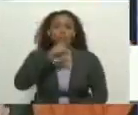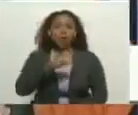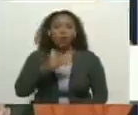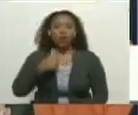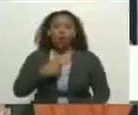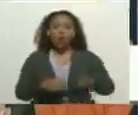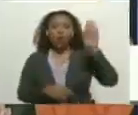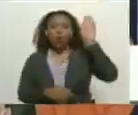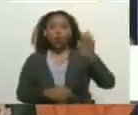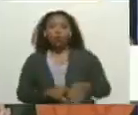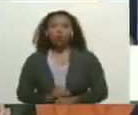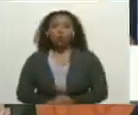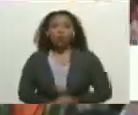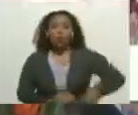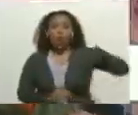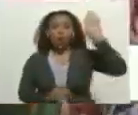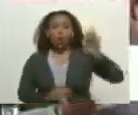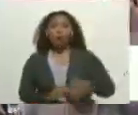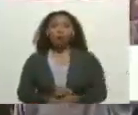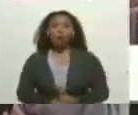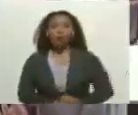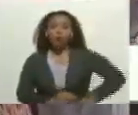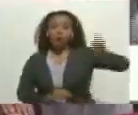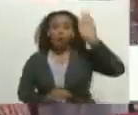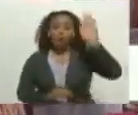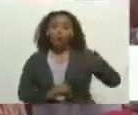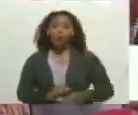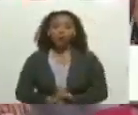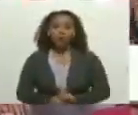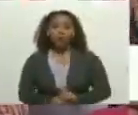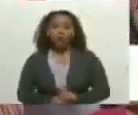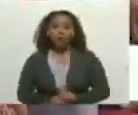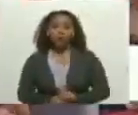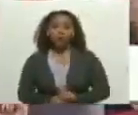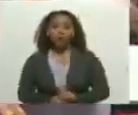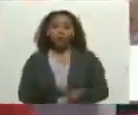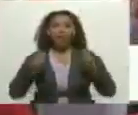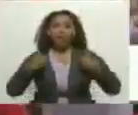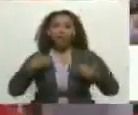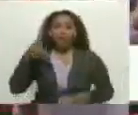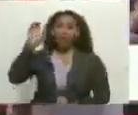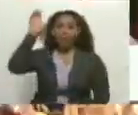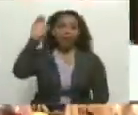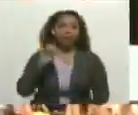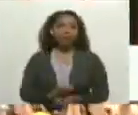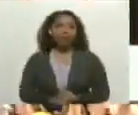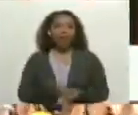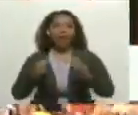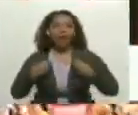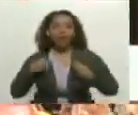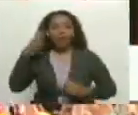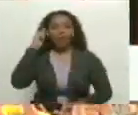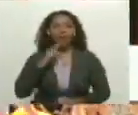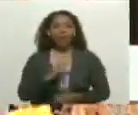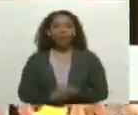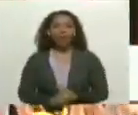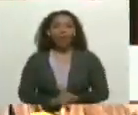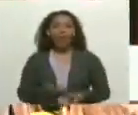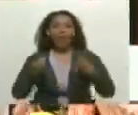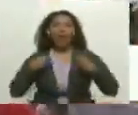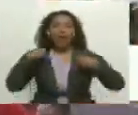juro! ¡Lo juro! ¡Lo juro! ¡Que viva la patria! ¡Que viva Bolívar! ¡Que